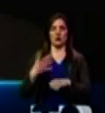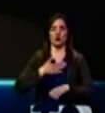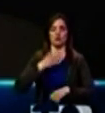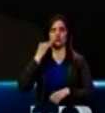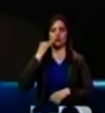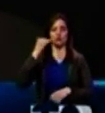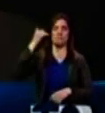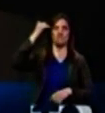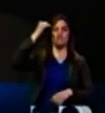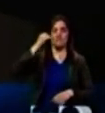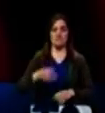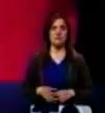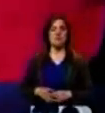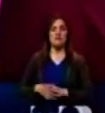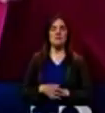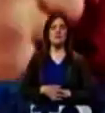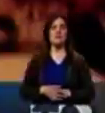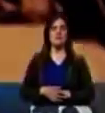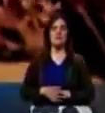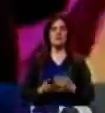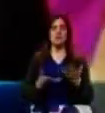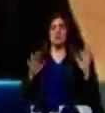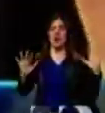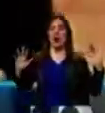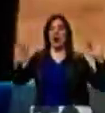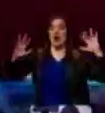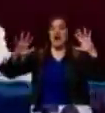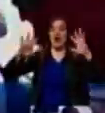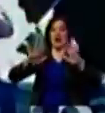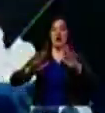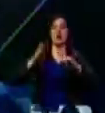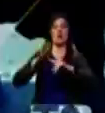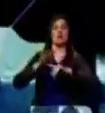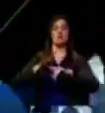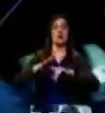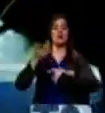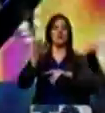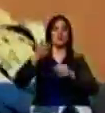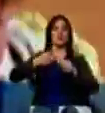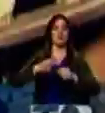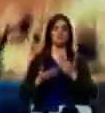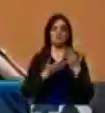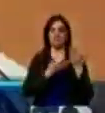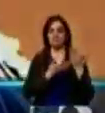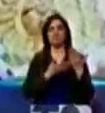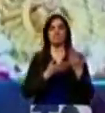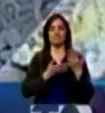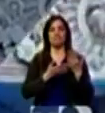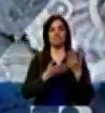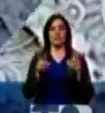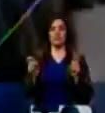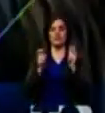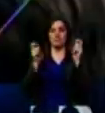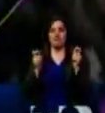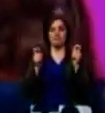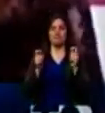y me han curtido como torero. Se espera un lleno total para la feria Nuestra Señora de la Merced, un evento que ha sido parte de las fiestas